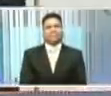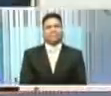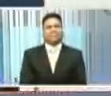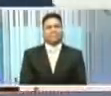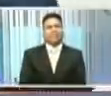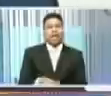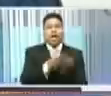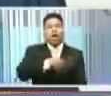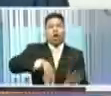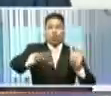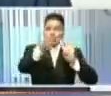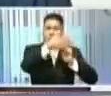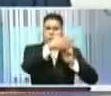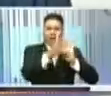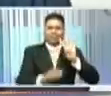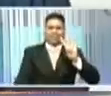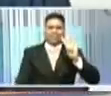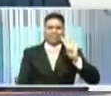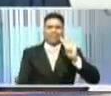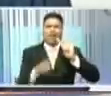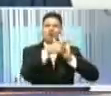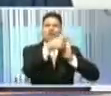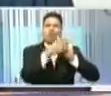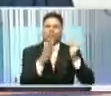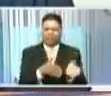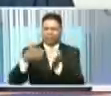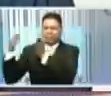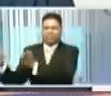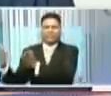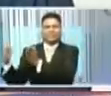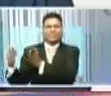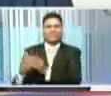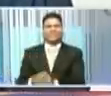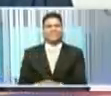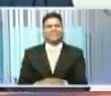cuarta etapa, ¿vale? ¿Qué te pasa a ti?